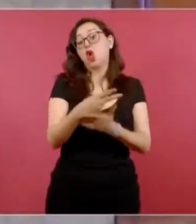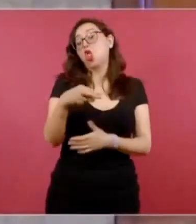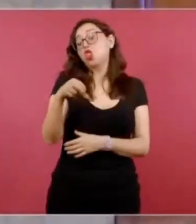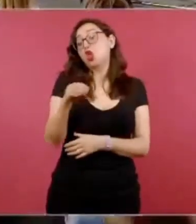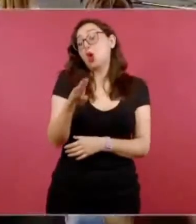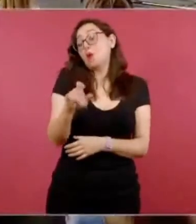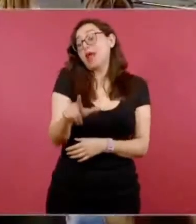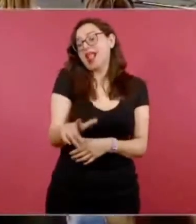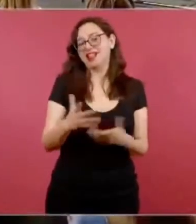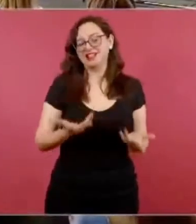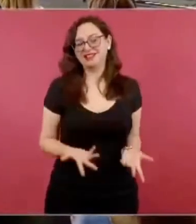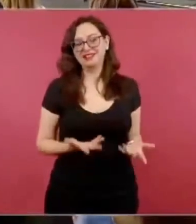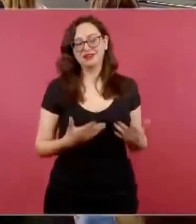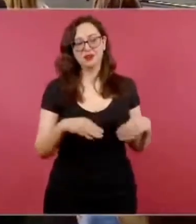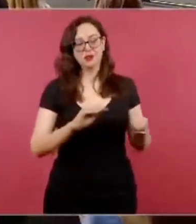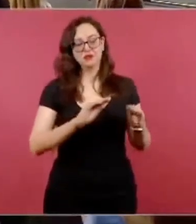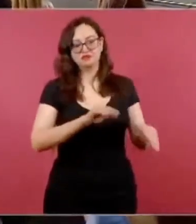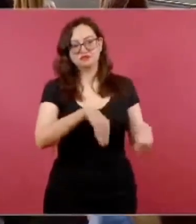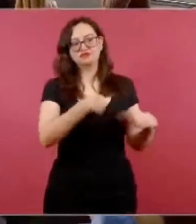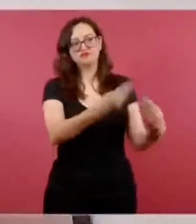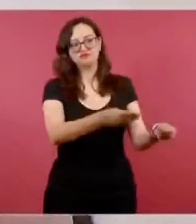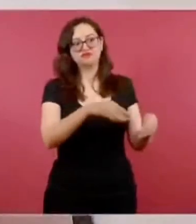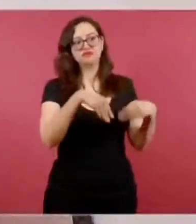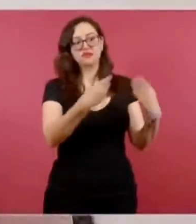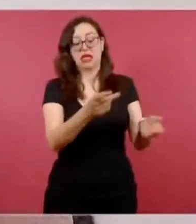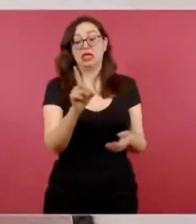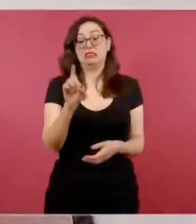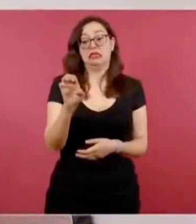y de todos los informes de la DEA,